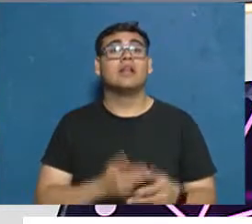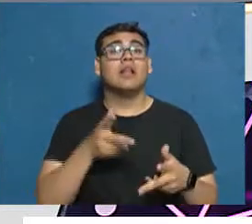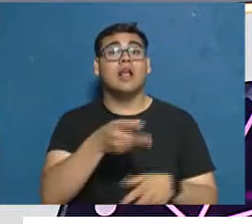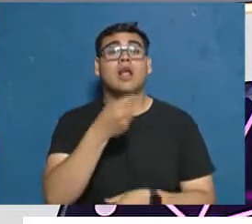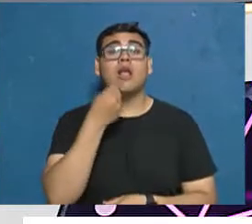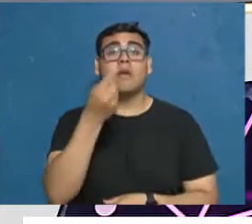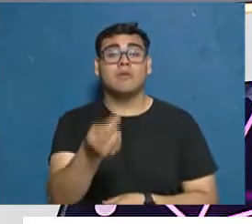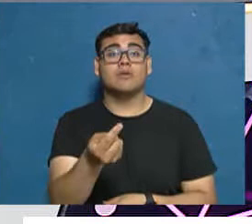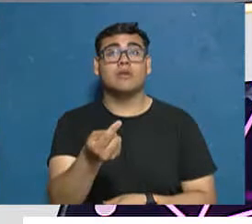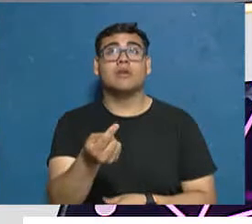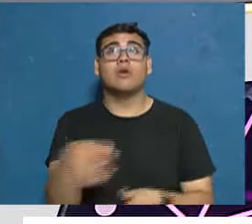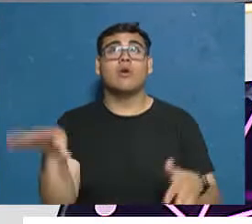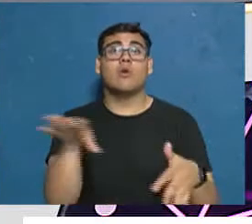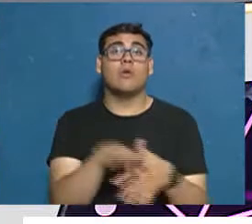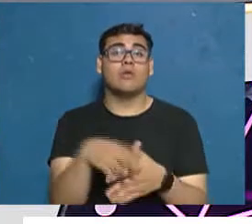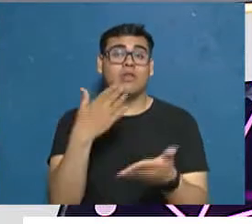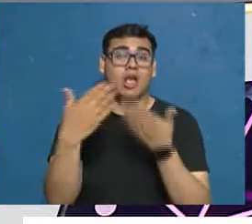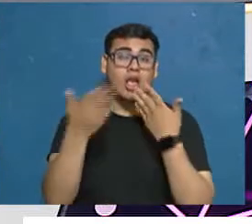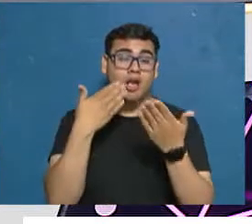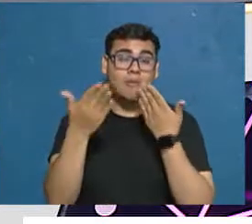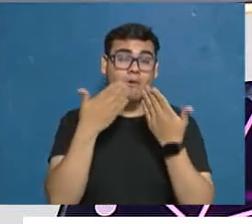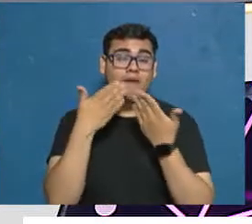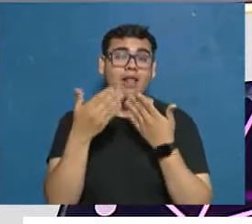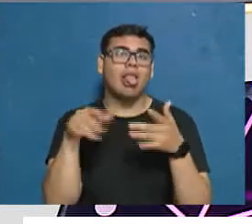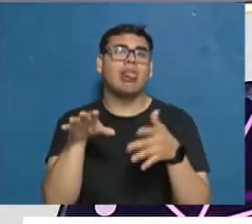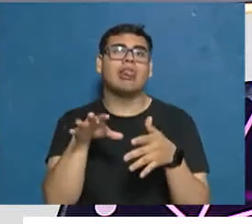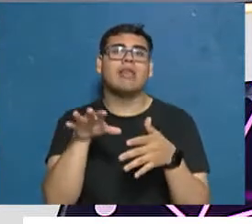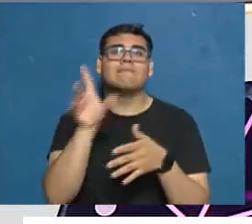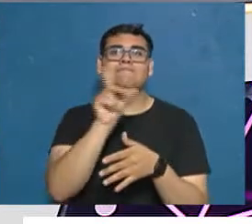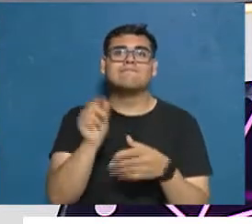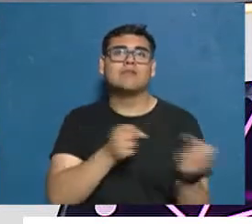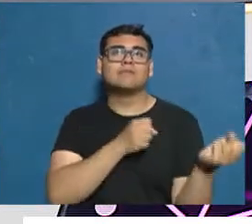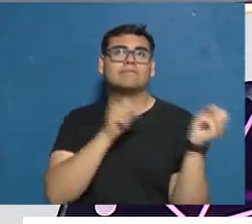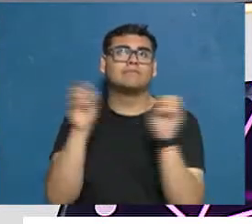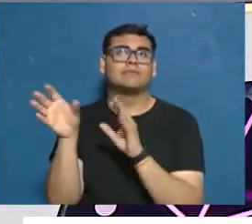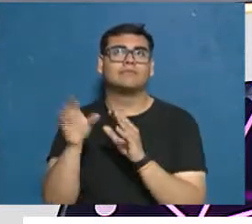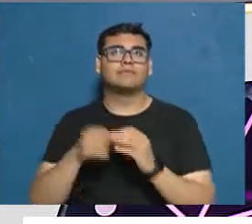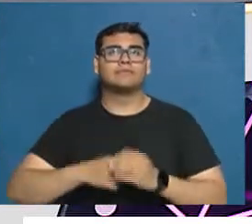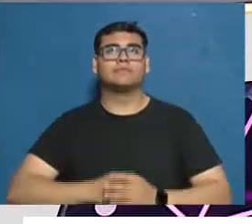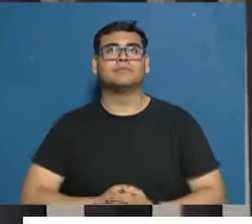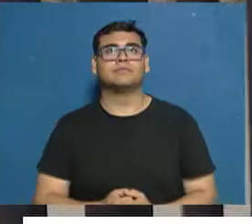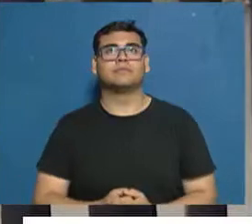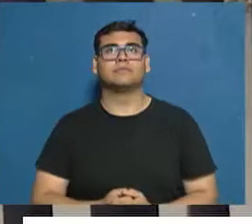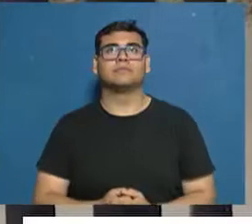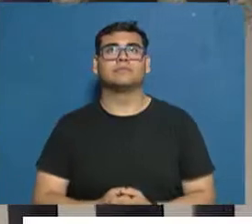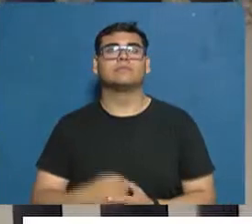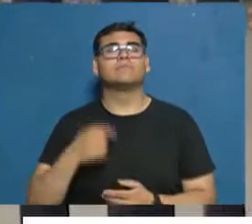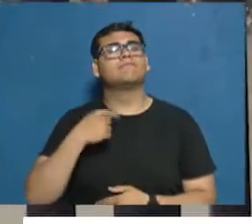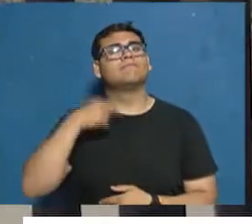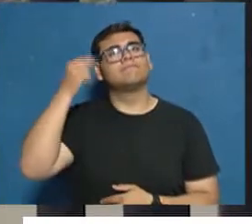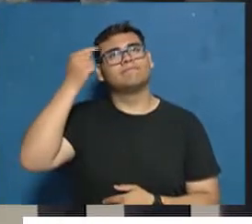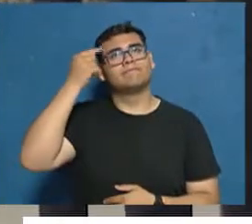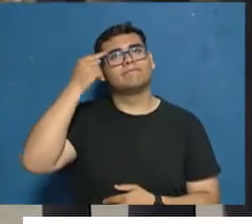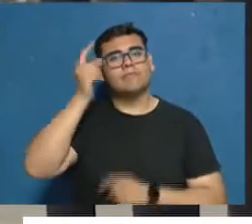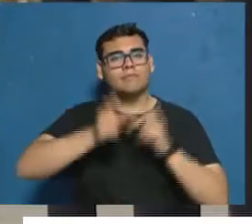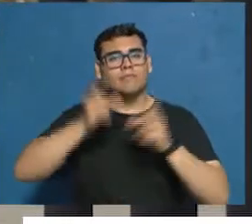entrevistar estaban hablando precisamente de irse del país con sus propios hijos. Lo escuchamos. Creo que la preocupación de